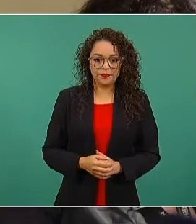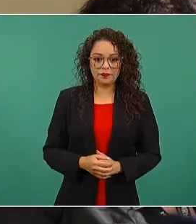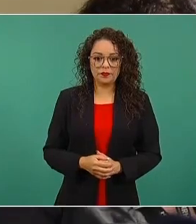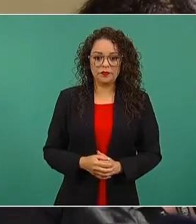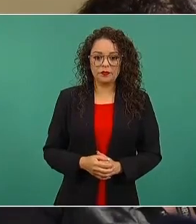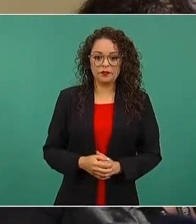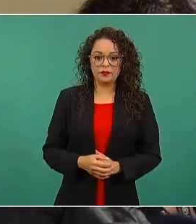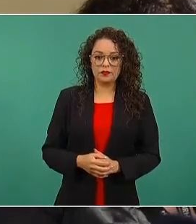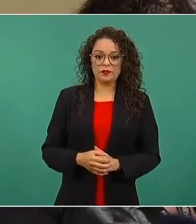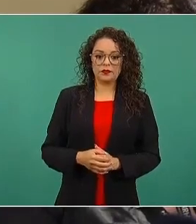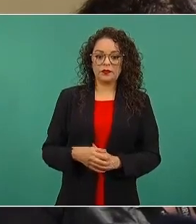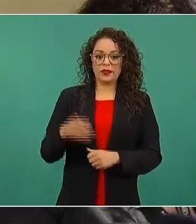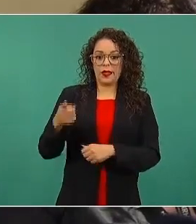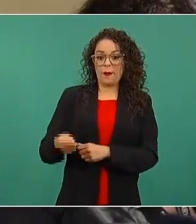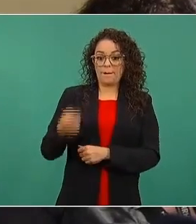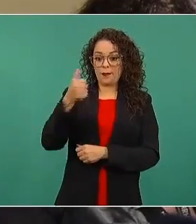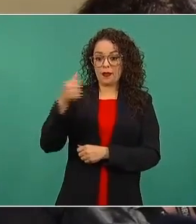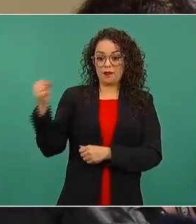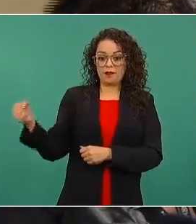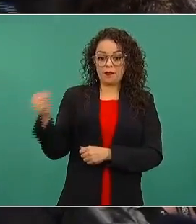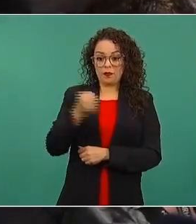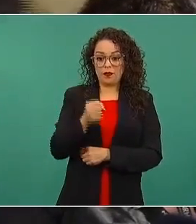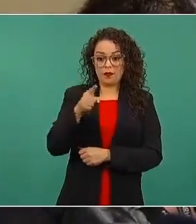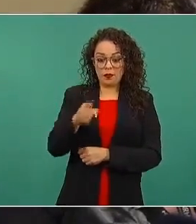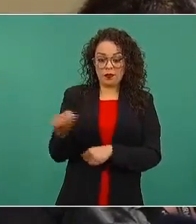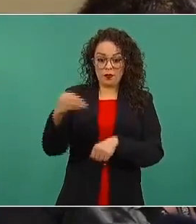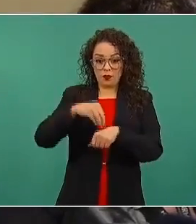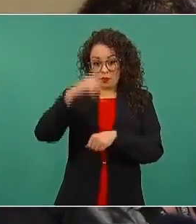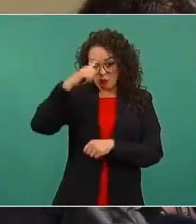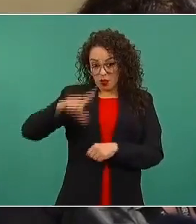a gobernar, curiosamente,